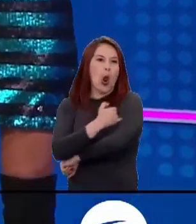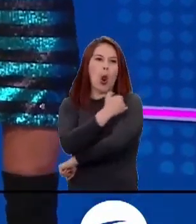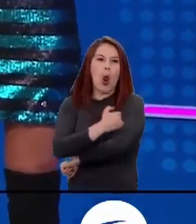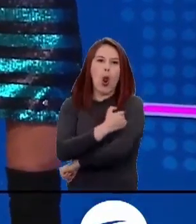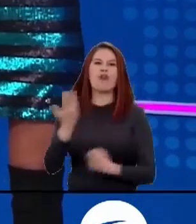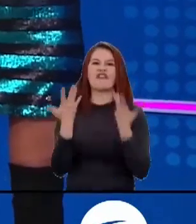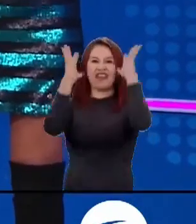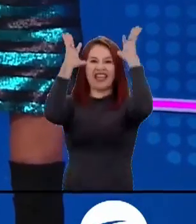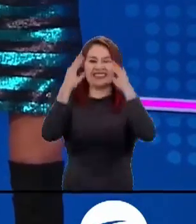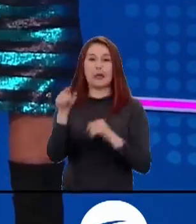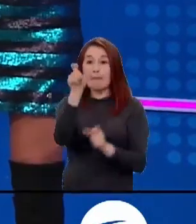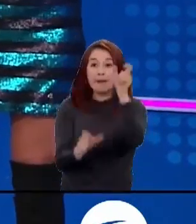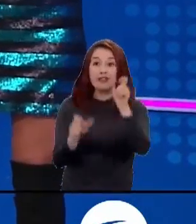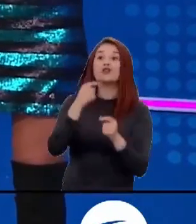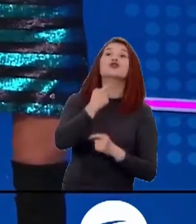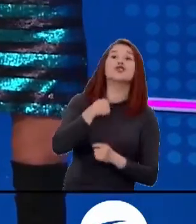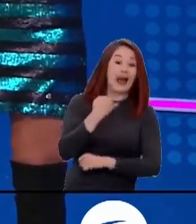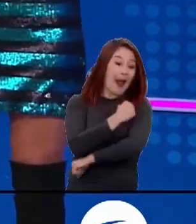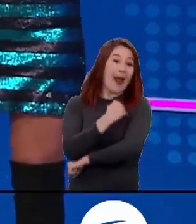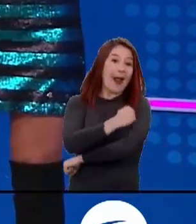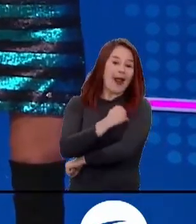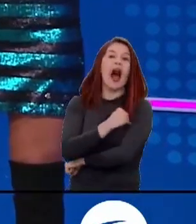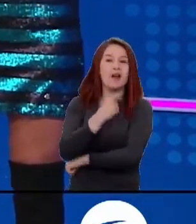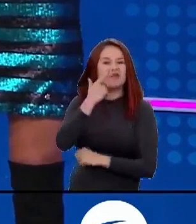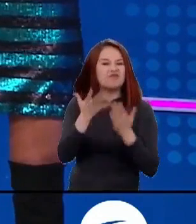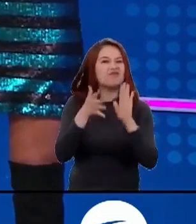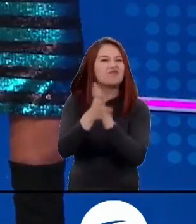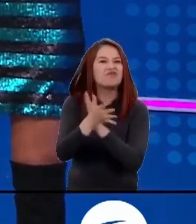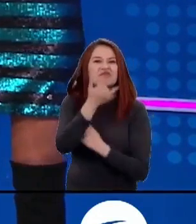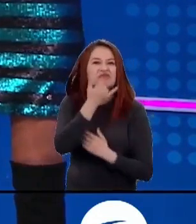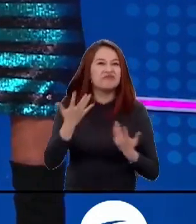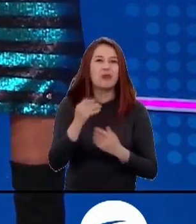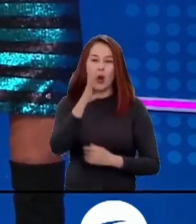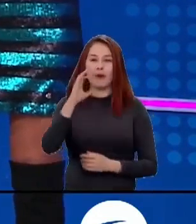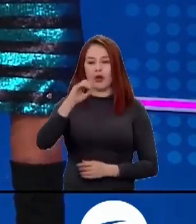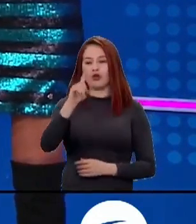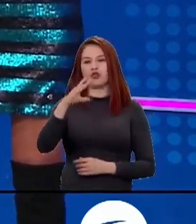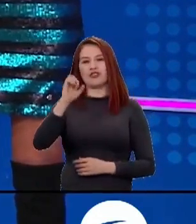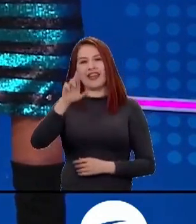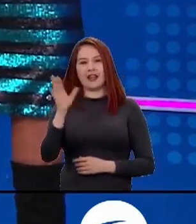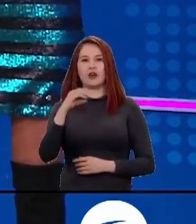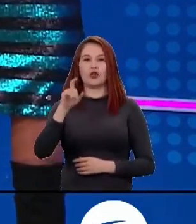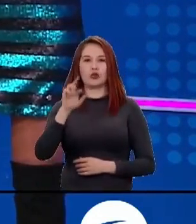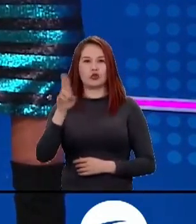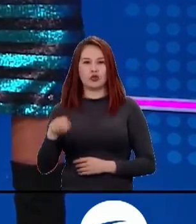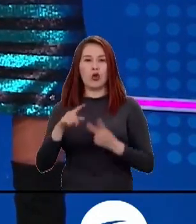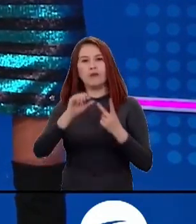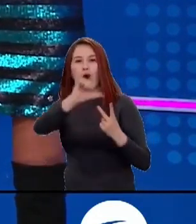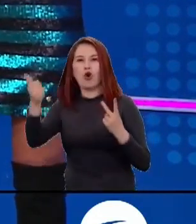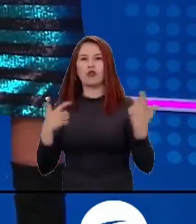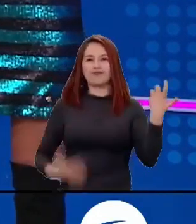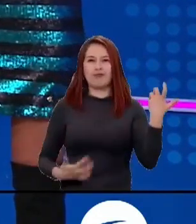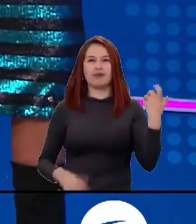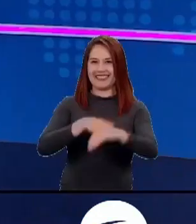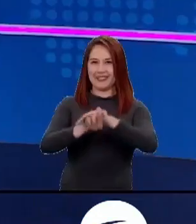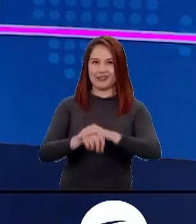homenaje a la cultura del tatuaje. John Vega nos envió el siguiente reporte en el que hablan Oscar Cruz, tatuador, y Steven Vaquero, vocalista de la banda de rock